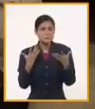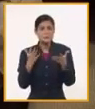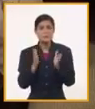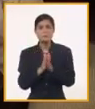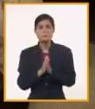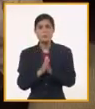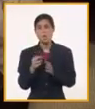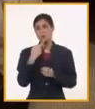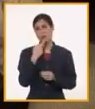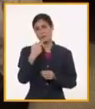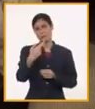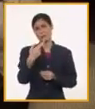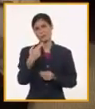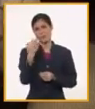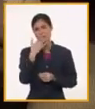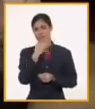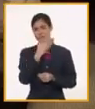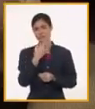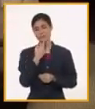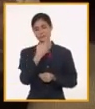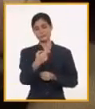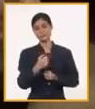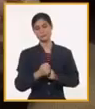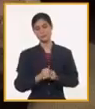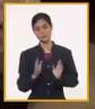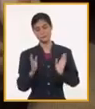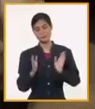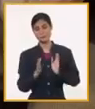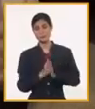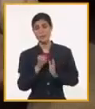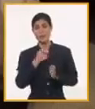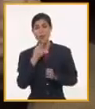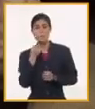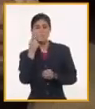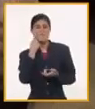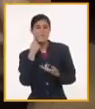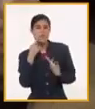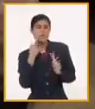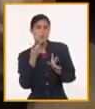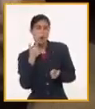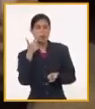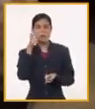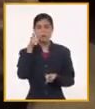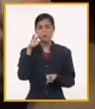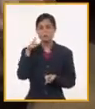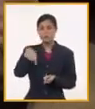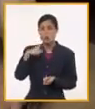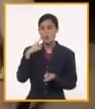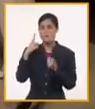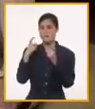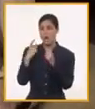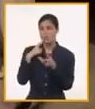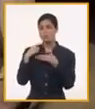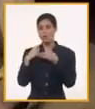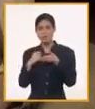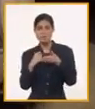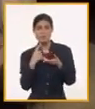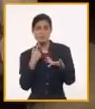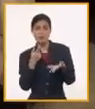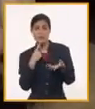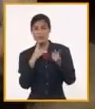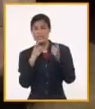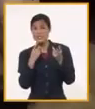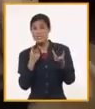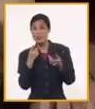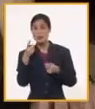no sería bueno ver qué es lo que hace falta, vaya, en el sentido de ayudar, de buscar y de ver